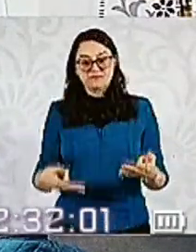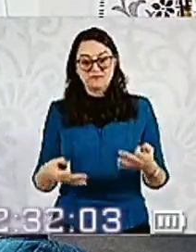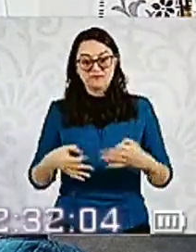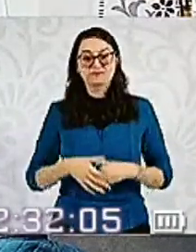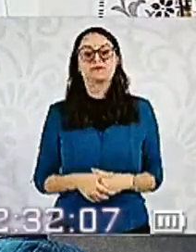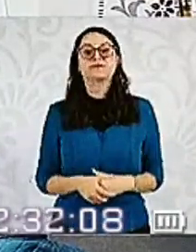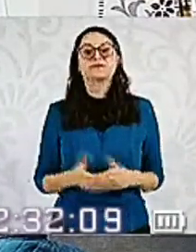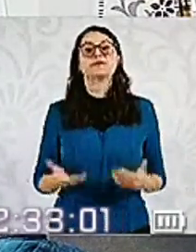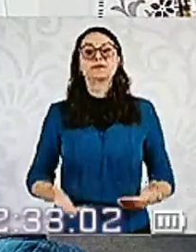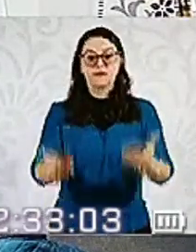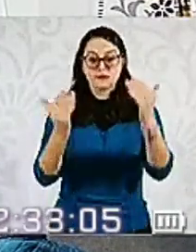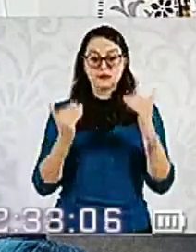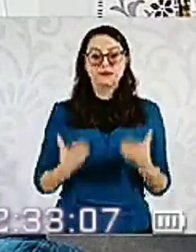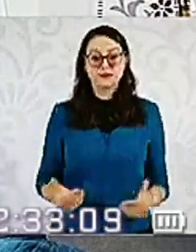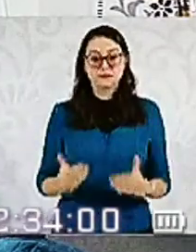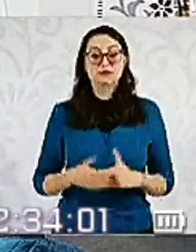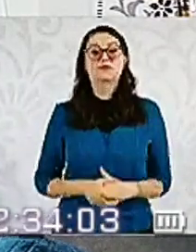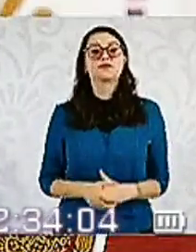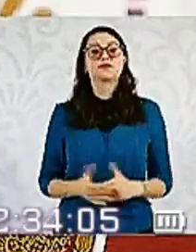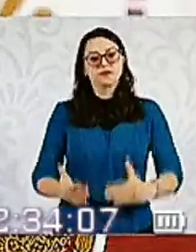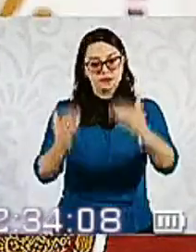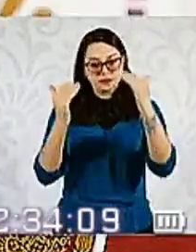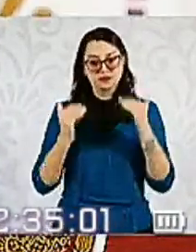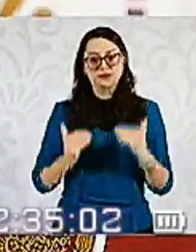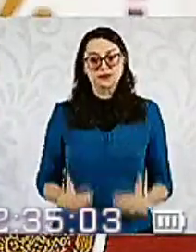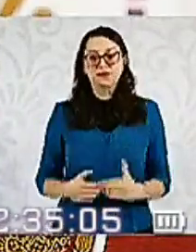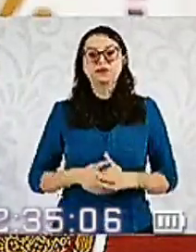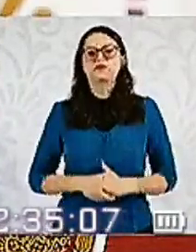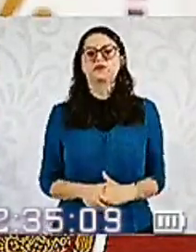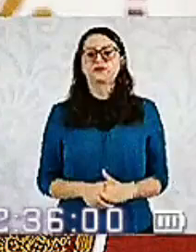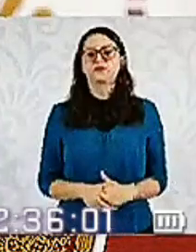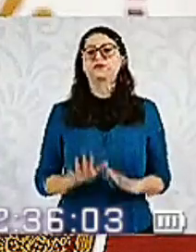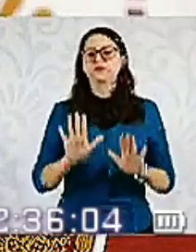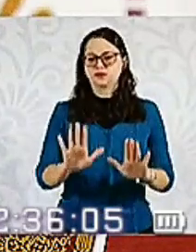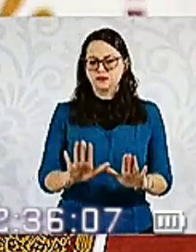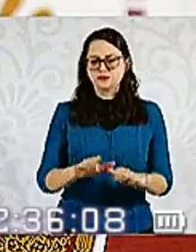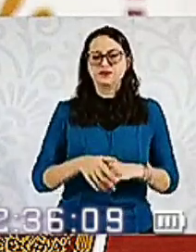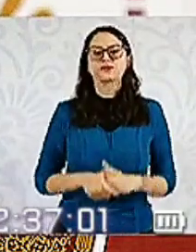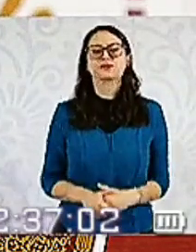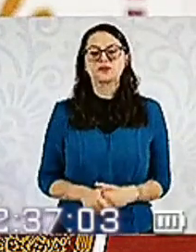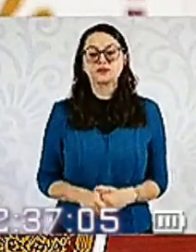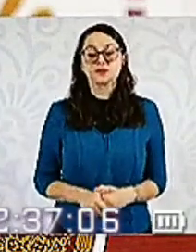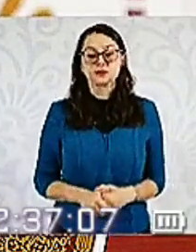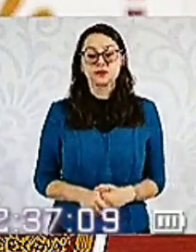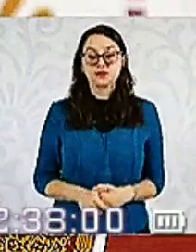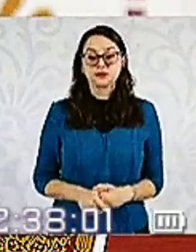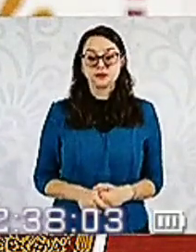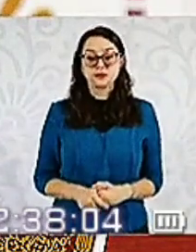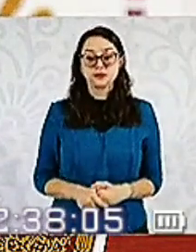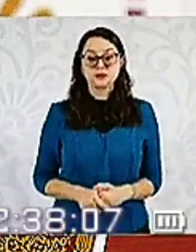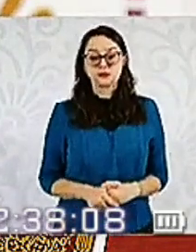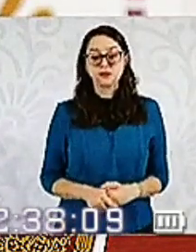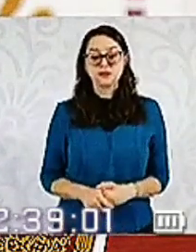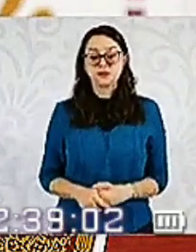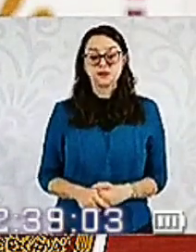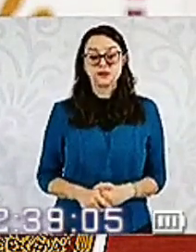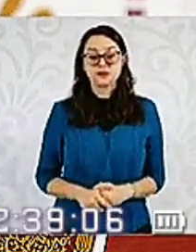siguiente. ¿Dónde estamos y de dónde partimos? Partimos ya de un ejercicio que se hizo